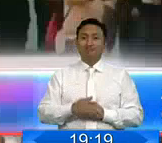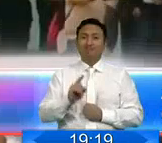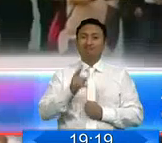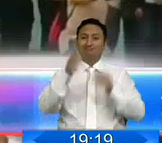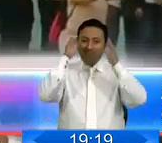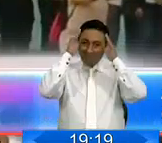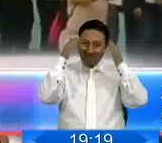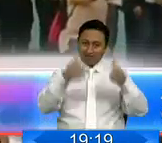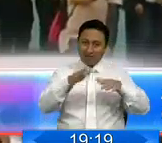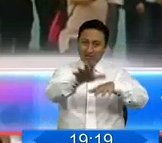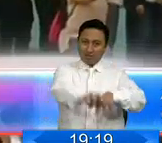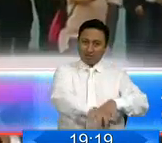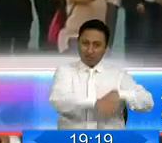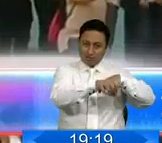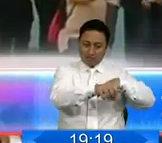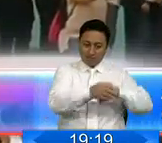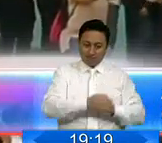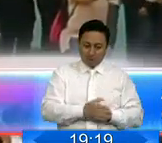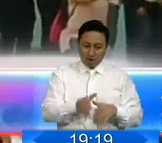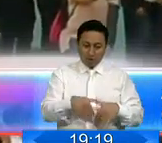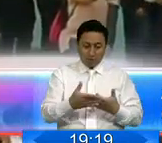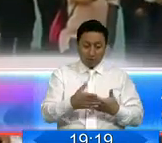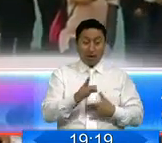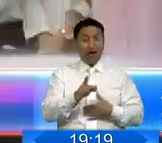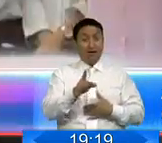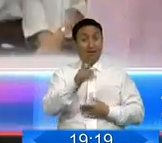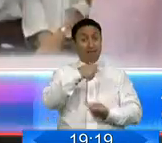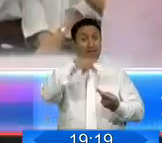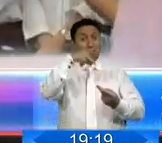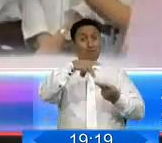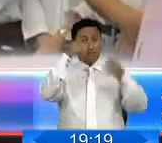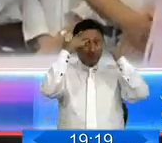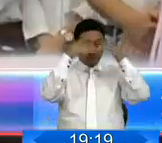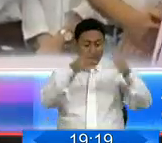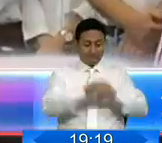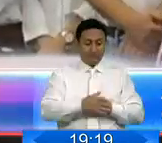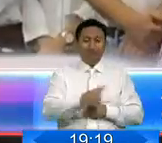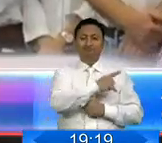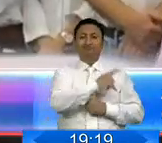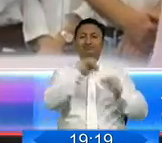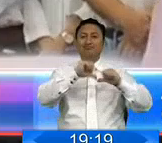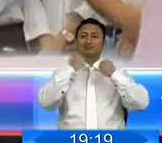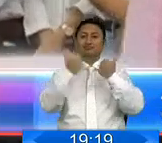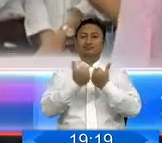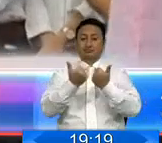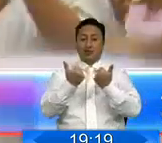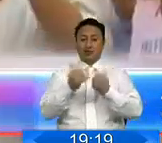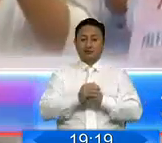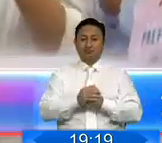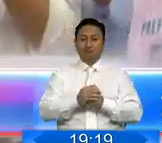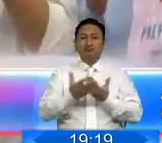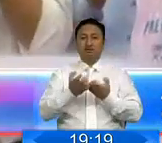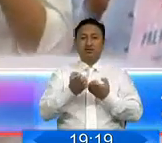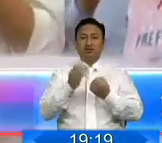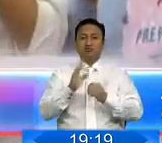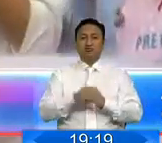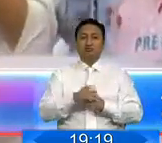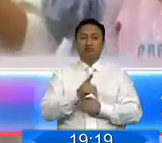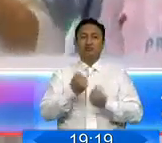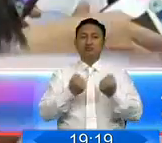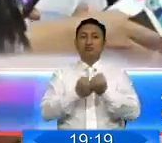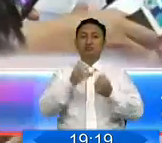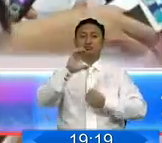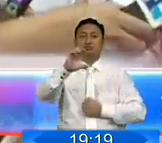través de la prefectura de Guayas. Dignidad que la asambleísta independiente, esta vez, aspira a alcanzar de la mano de